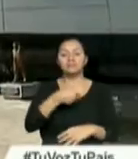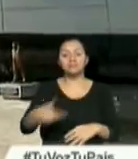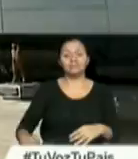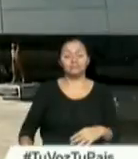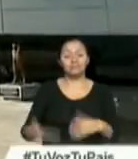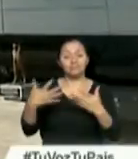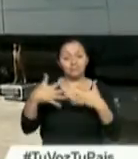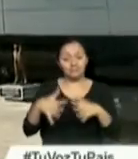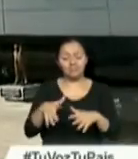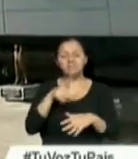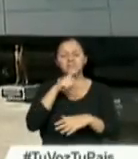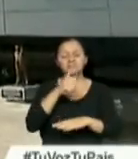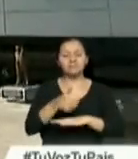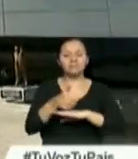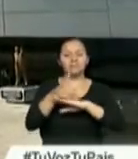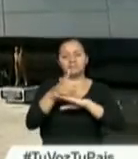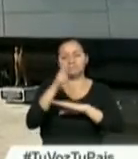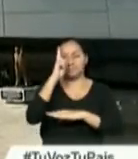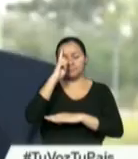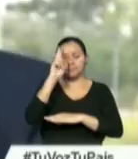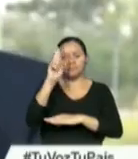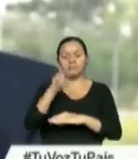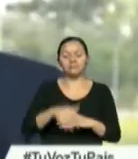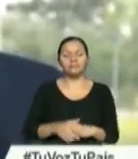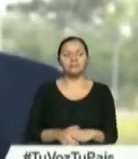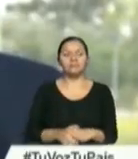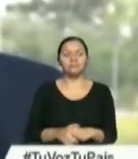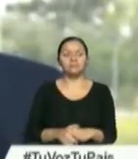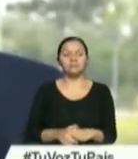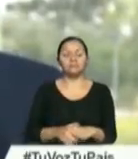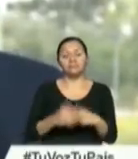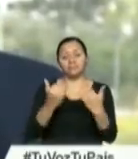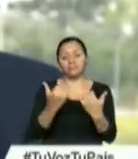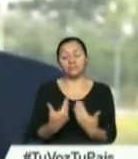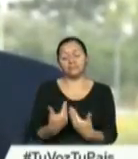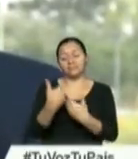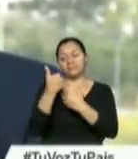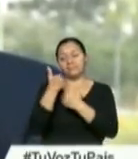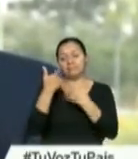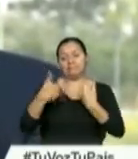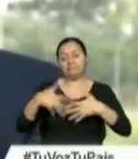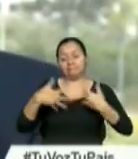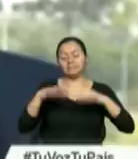estará presidida por el uruguayo Pedro Bounomo. Bueno, es un desafío importante.